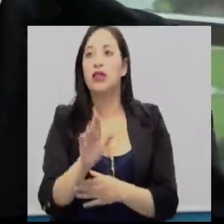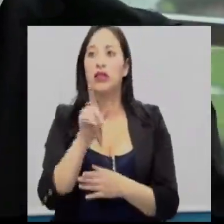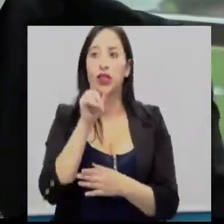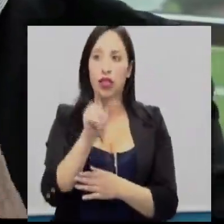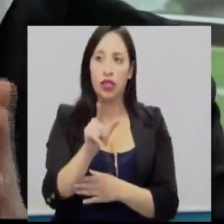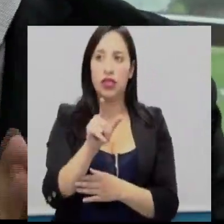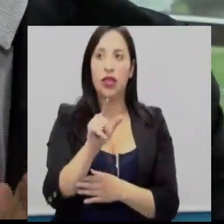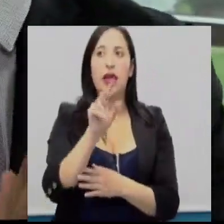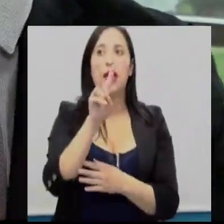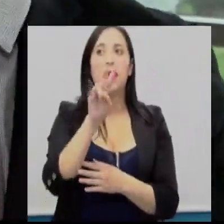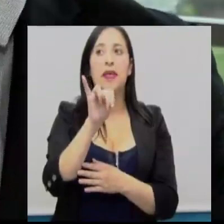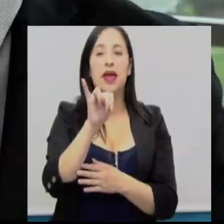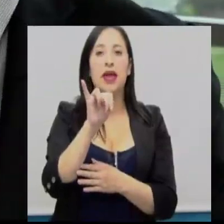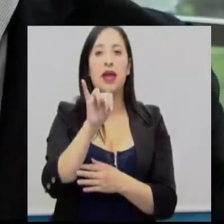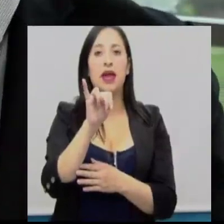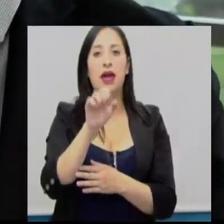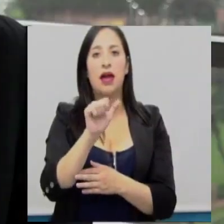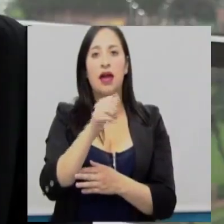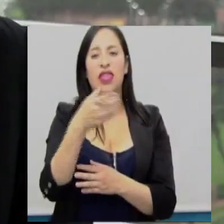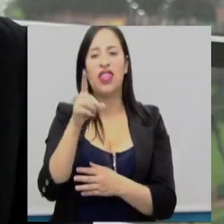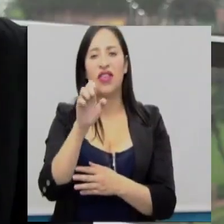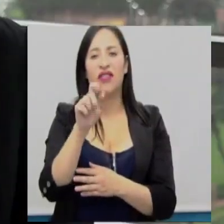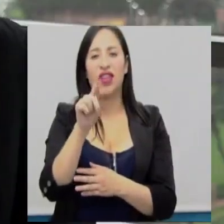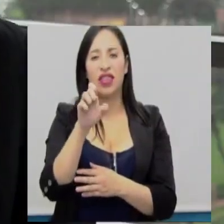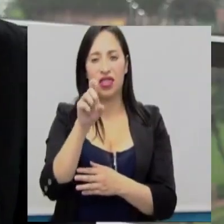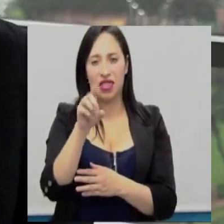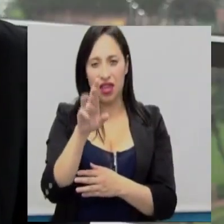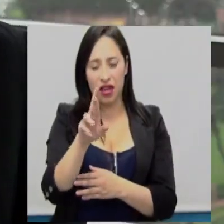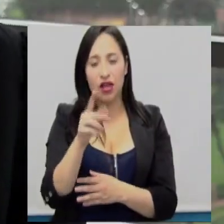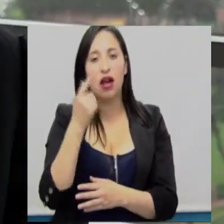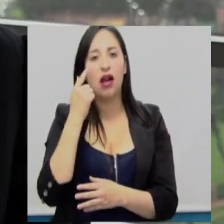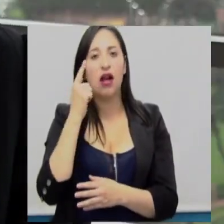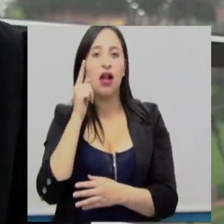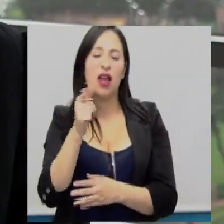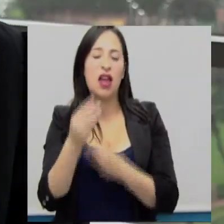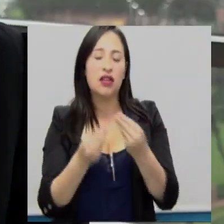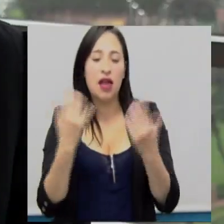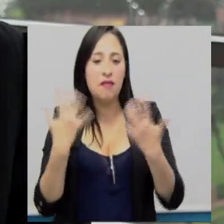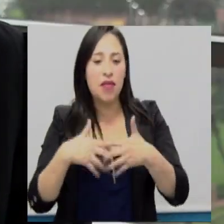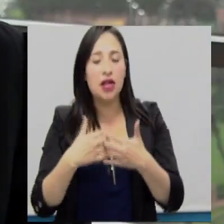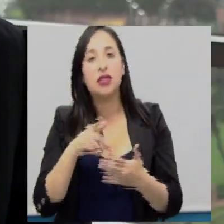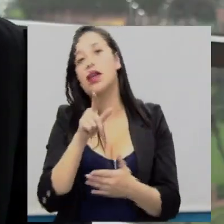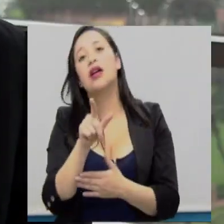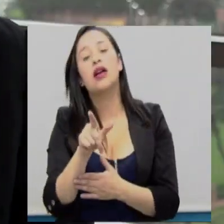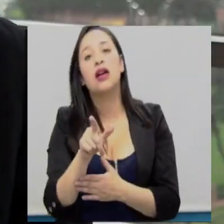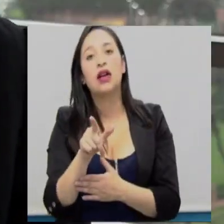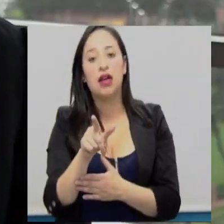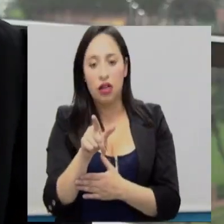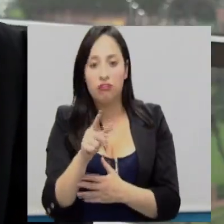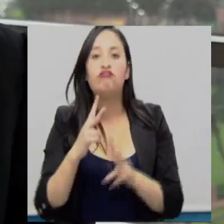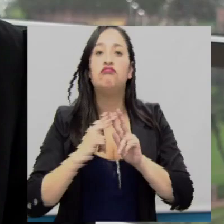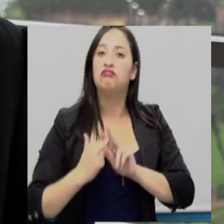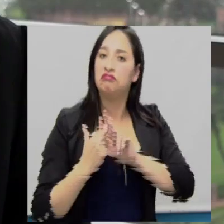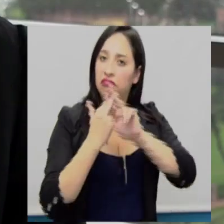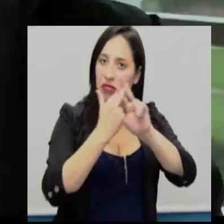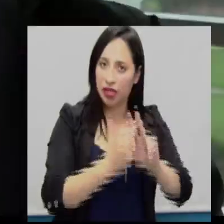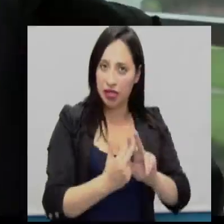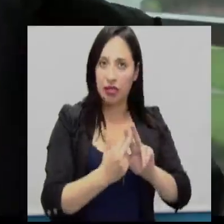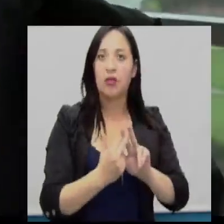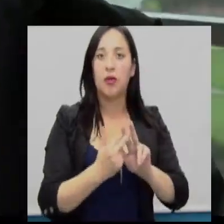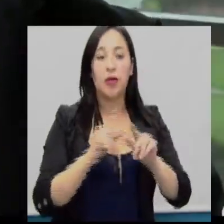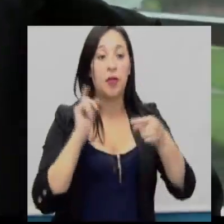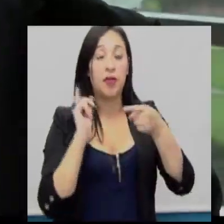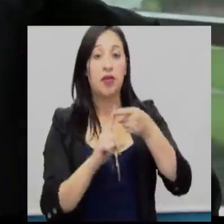ubicó, se redimen los bonos. Findeter asume los créditos con tres características primordiales. La primera, que tenía que buscar un